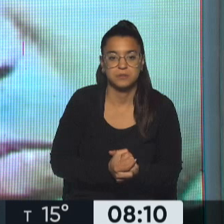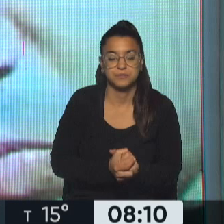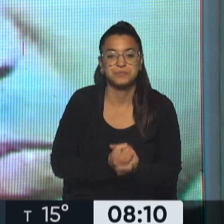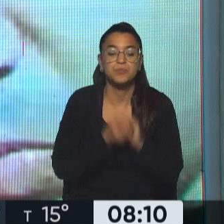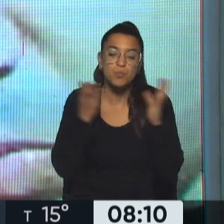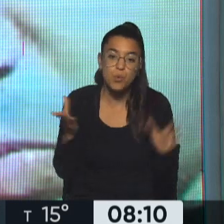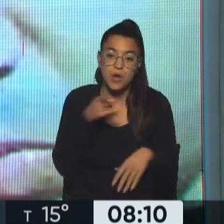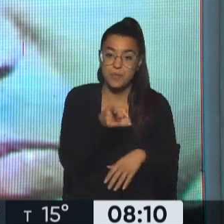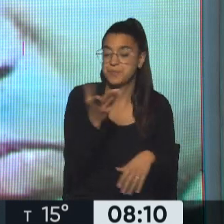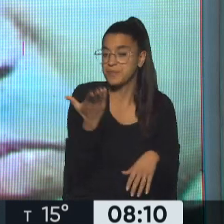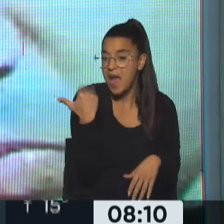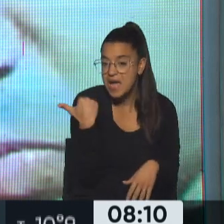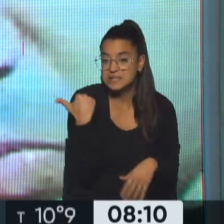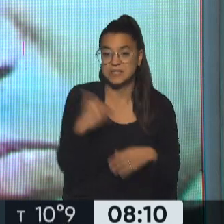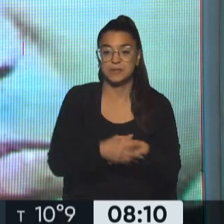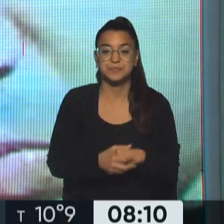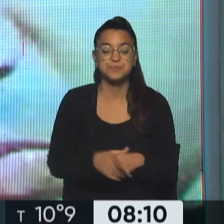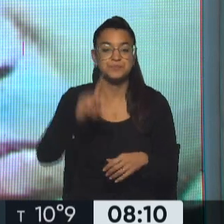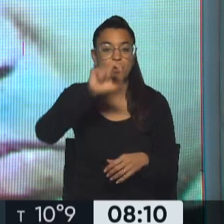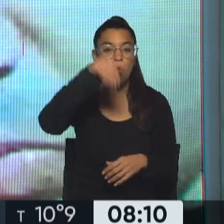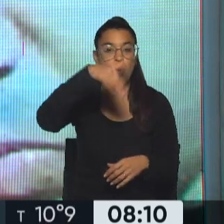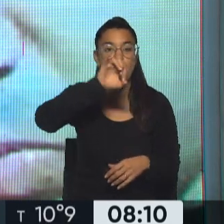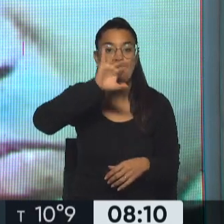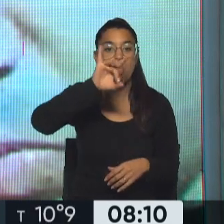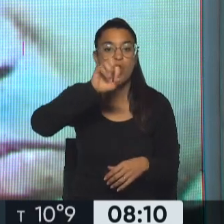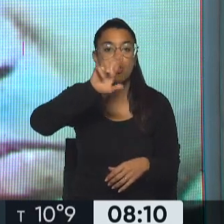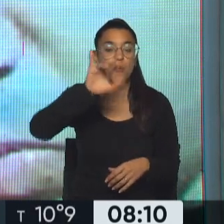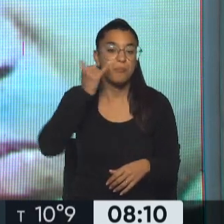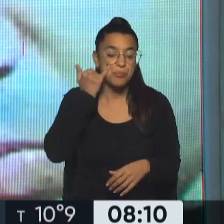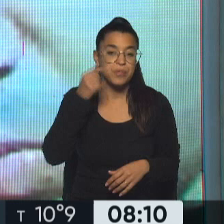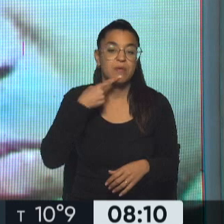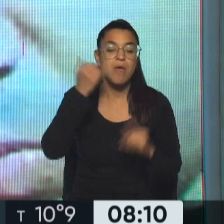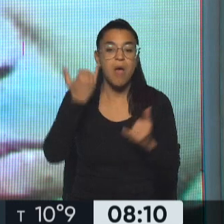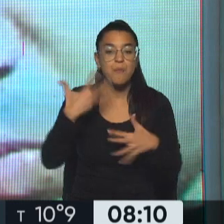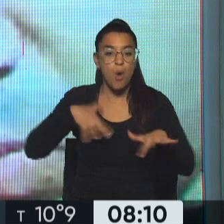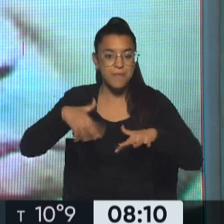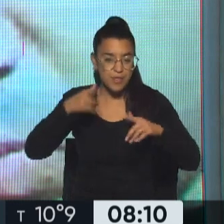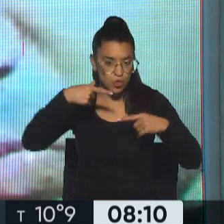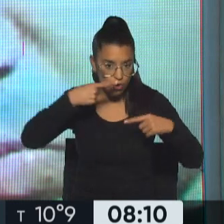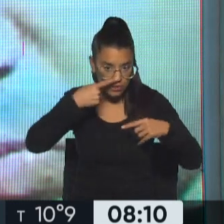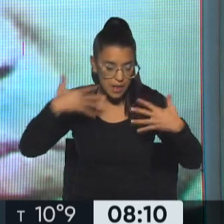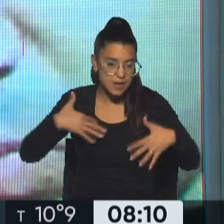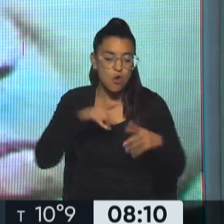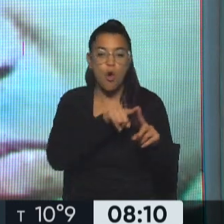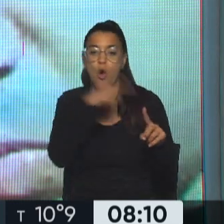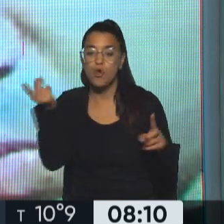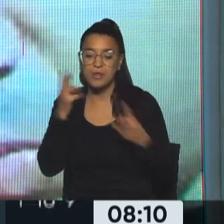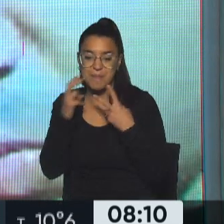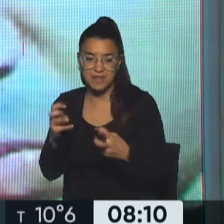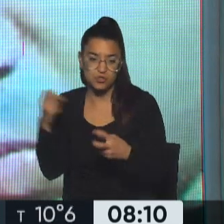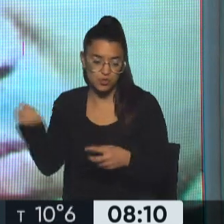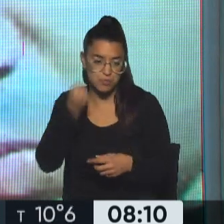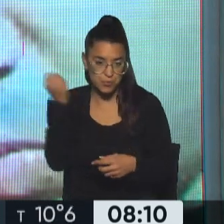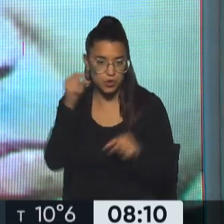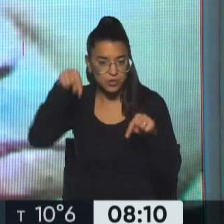Bueno ayer eh a incomodoro pi hubo también un movimiento interesante en lo que tiene que ver con la otra causa importante